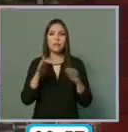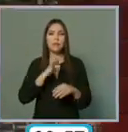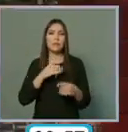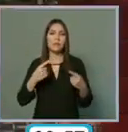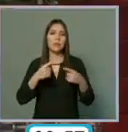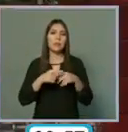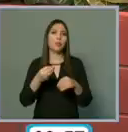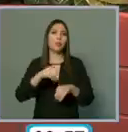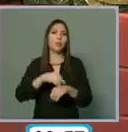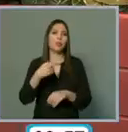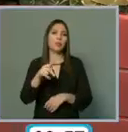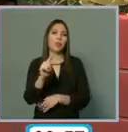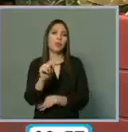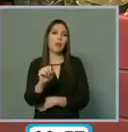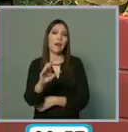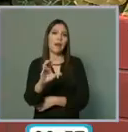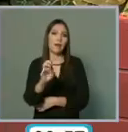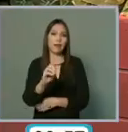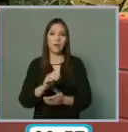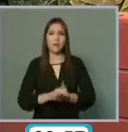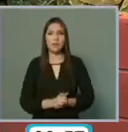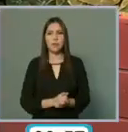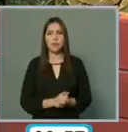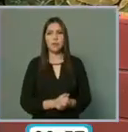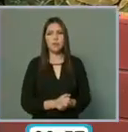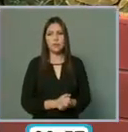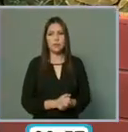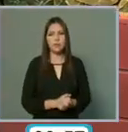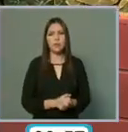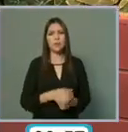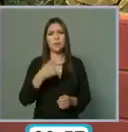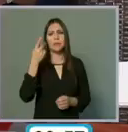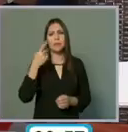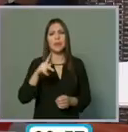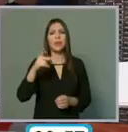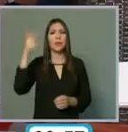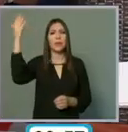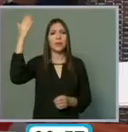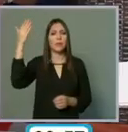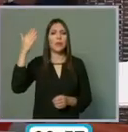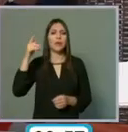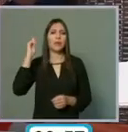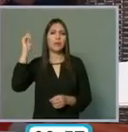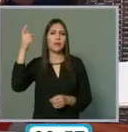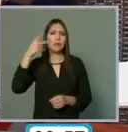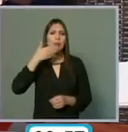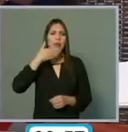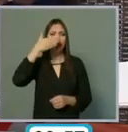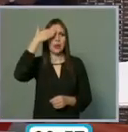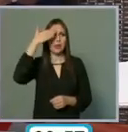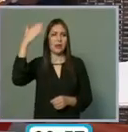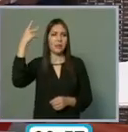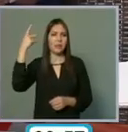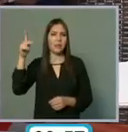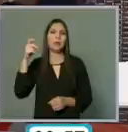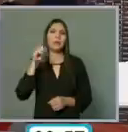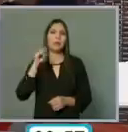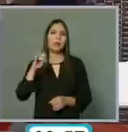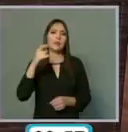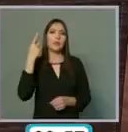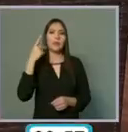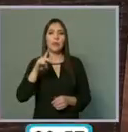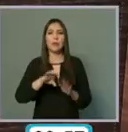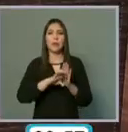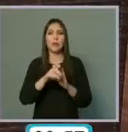también hay como un origen árabe, ¿no? Sobre todo del Bueno, el taco, taco al al pastor, ¿no? ahorita los vemos porque pusimos los más célebres. Ok.